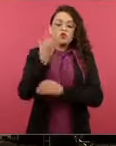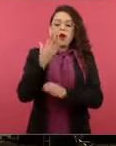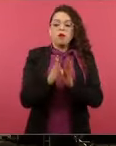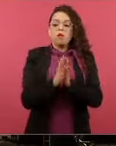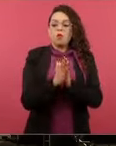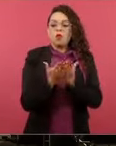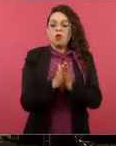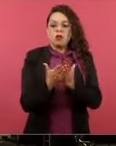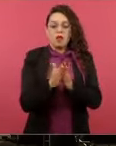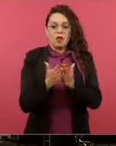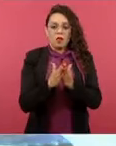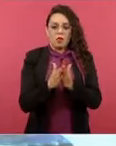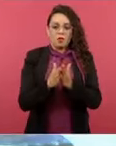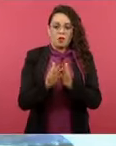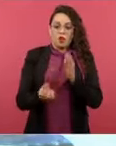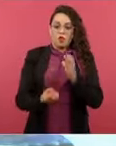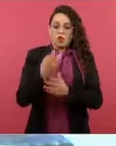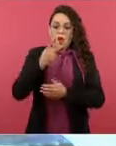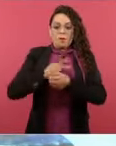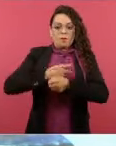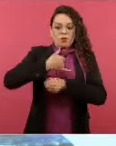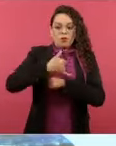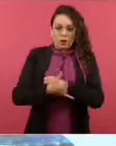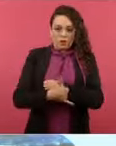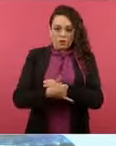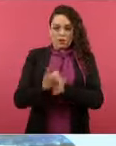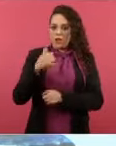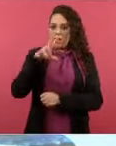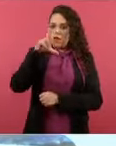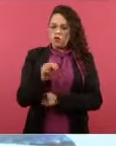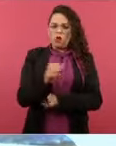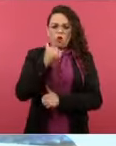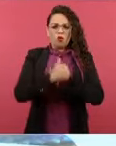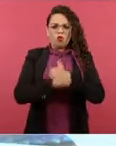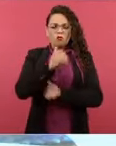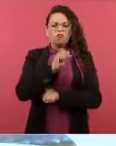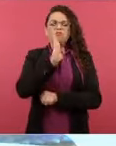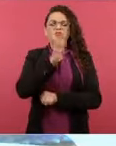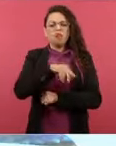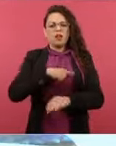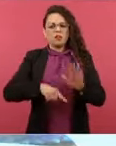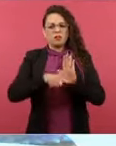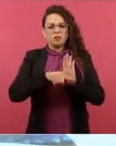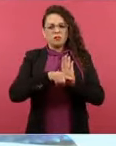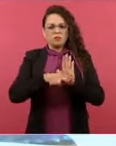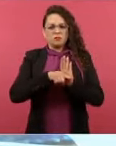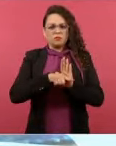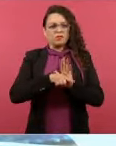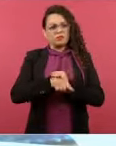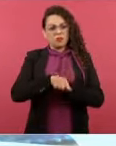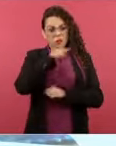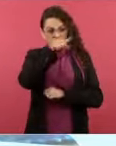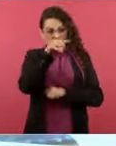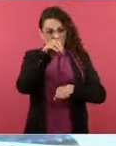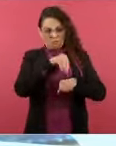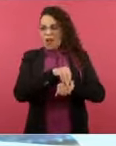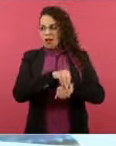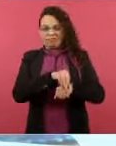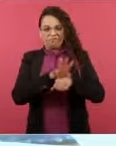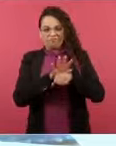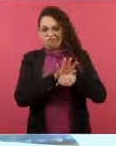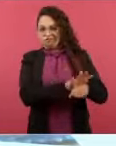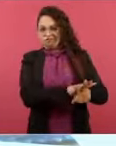proyectos, no en esta competencia desleal, asimétrica, que aplasta al otro, que busca cómo le meto el pie